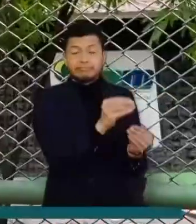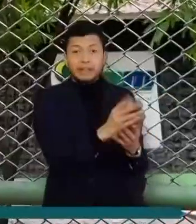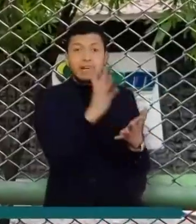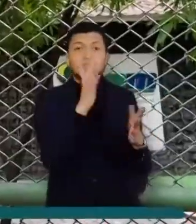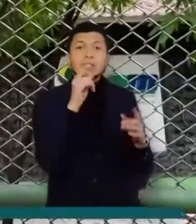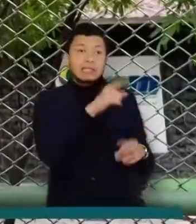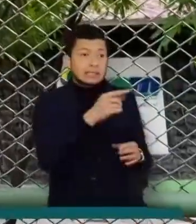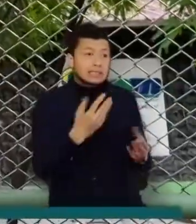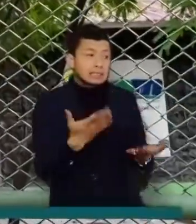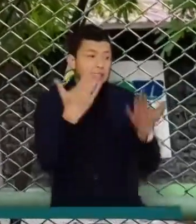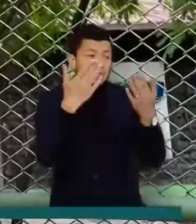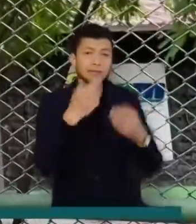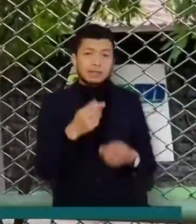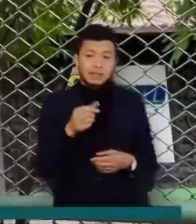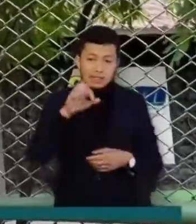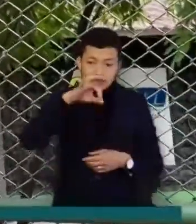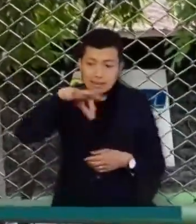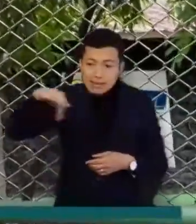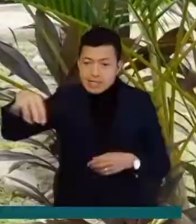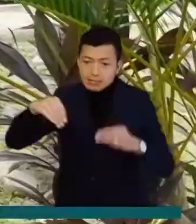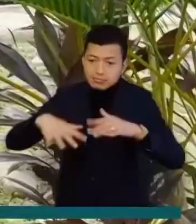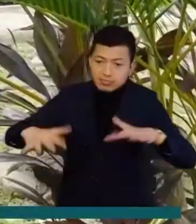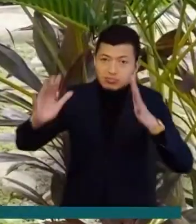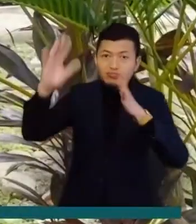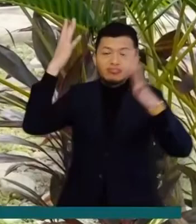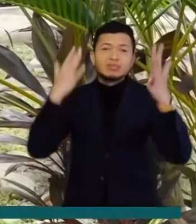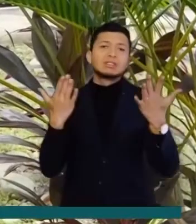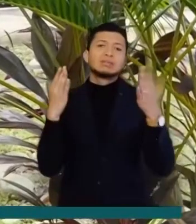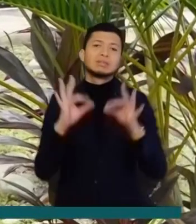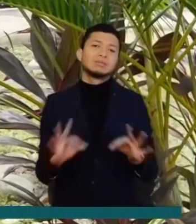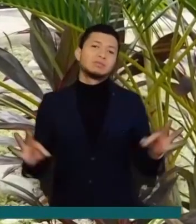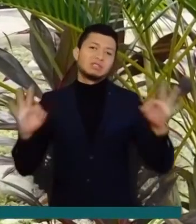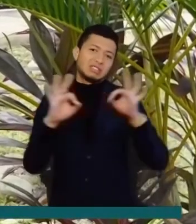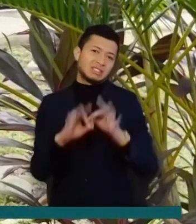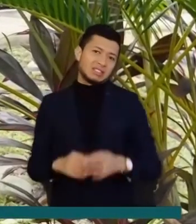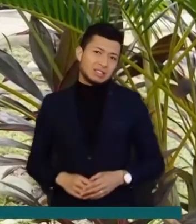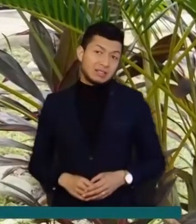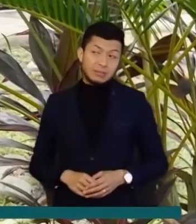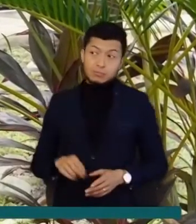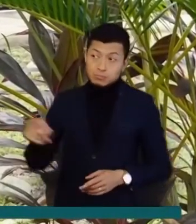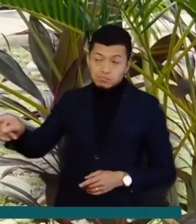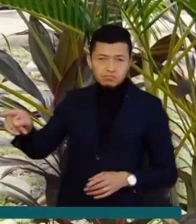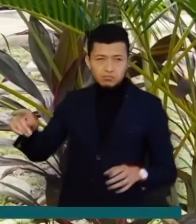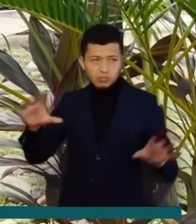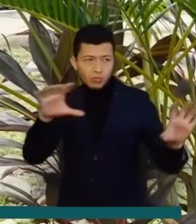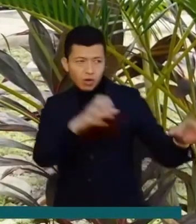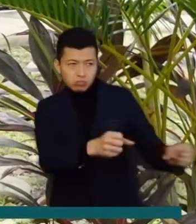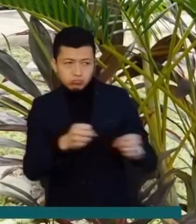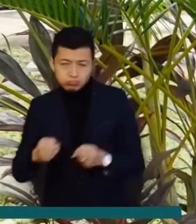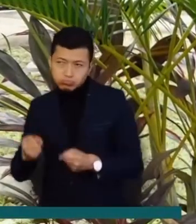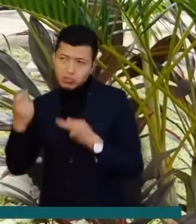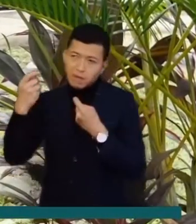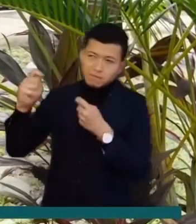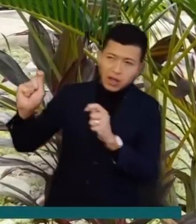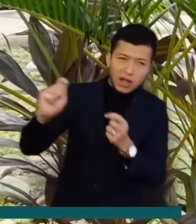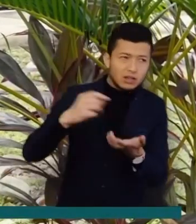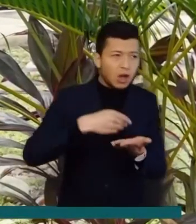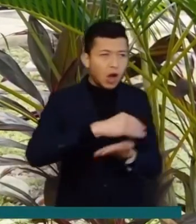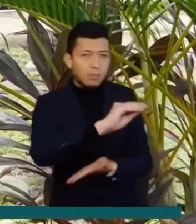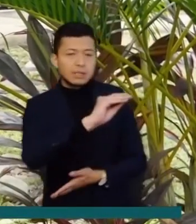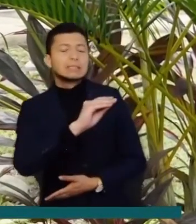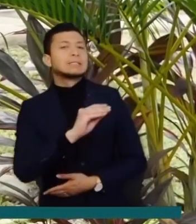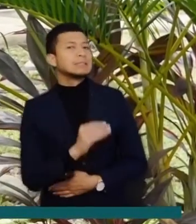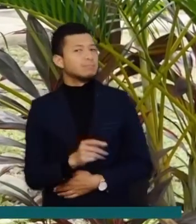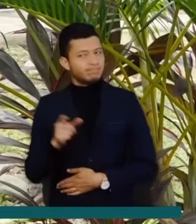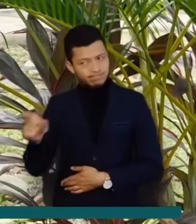lo cual garantiza el buen estado de los bosques denunciar a quienes trafican con estos animales y a quienes los compran es el primer paso para eliminar